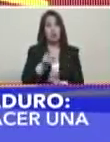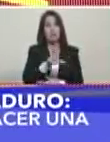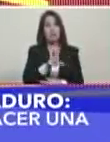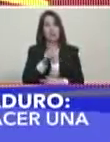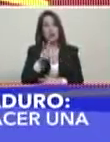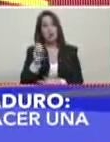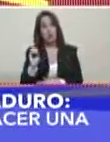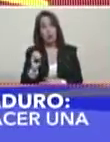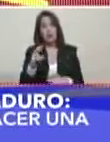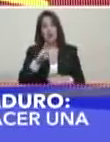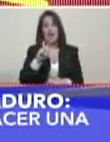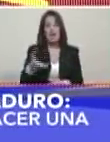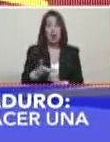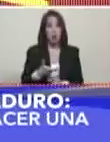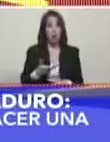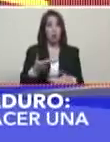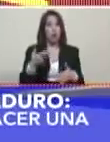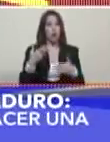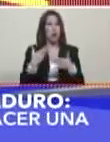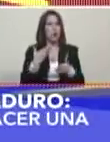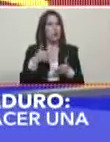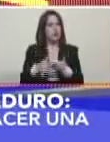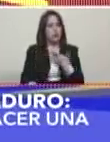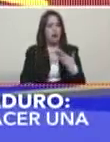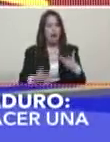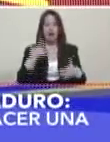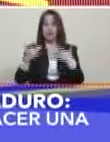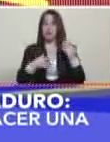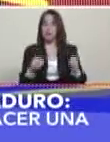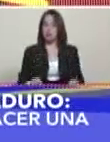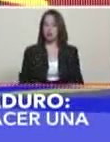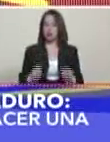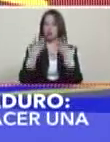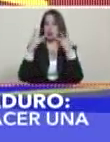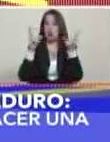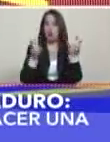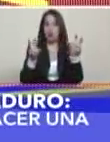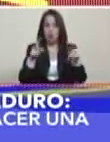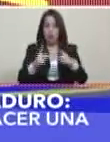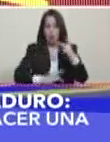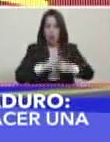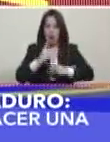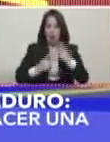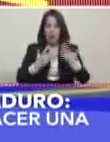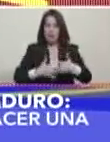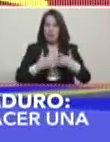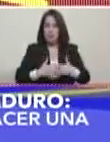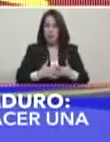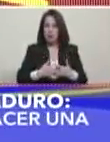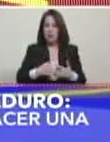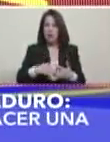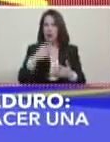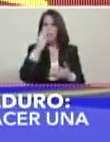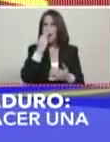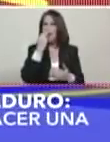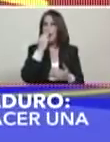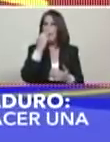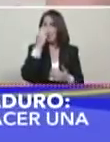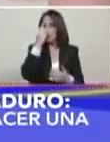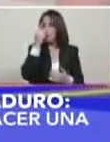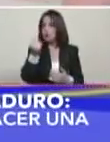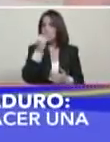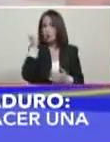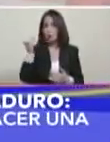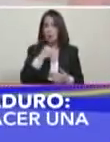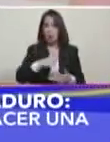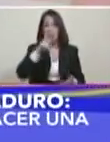708.320 euros para la reactivación total del complejo industrial Ezequiel Zamora. Aprobado los